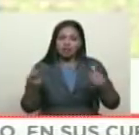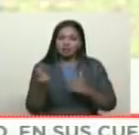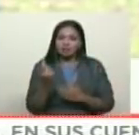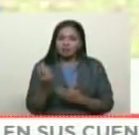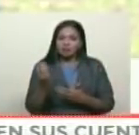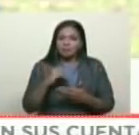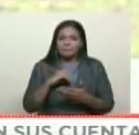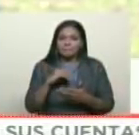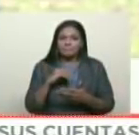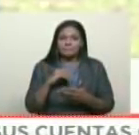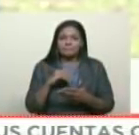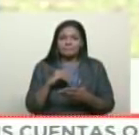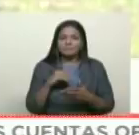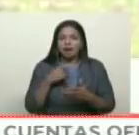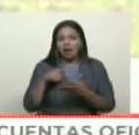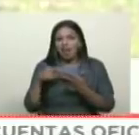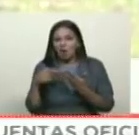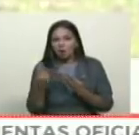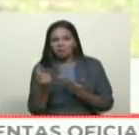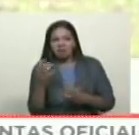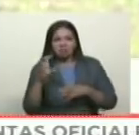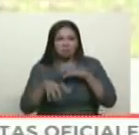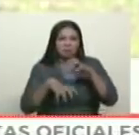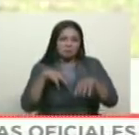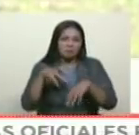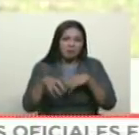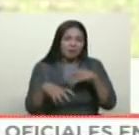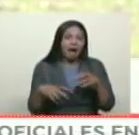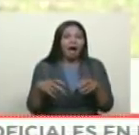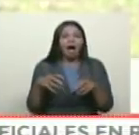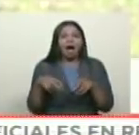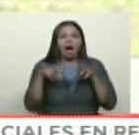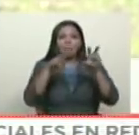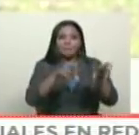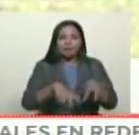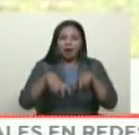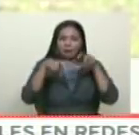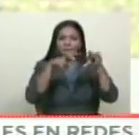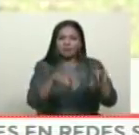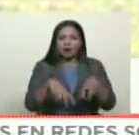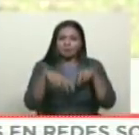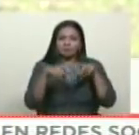la maquinaria, ¿verdad? Las semillas.